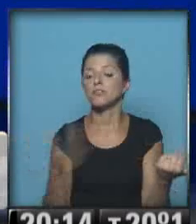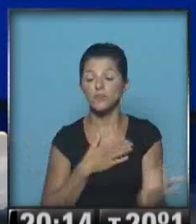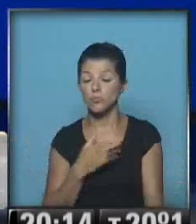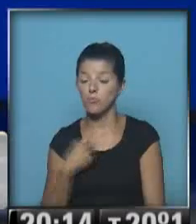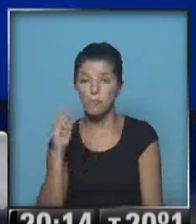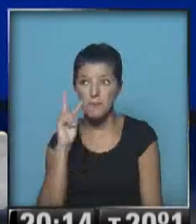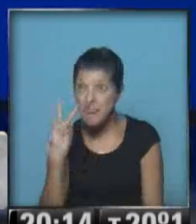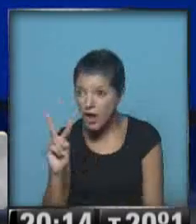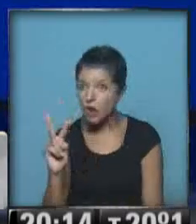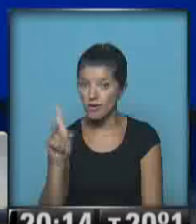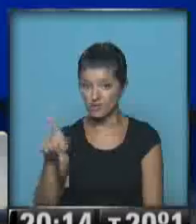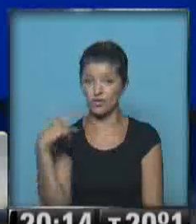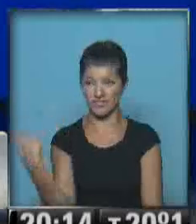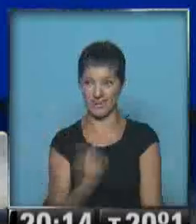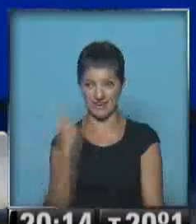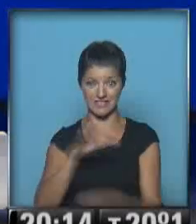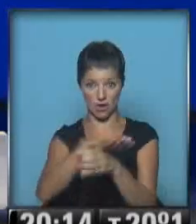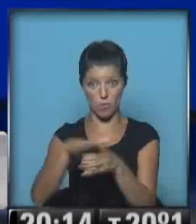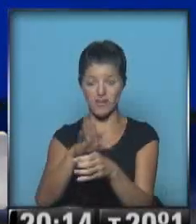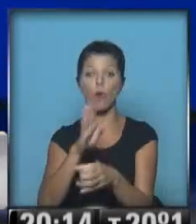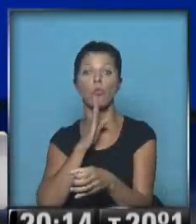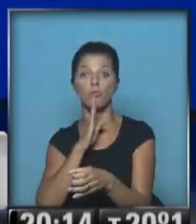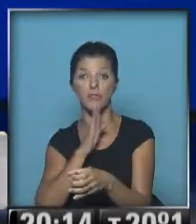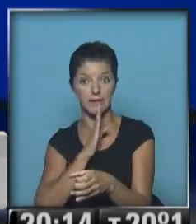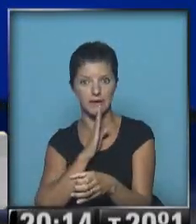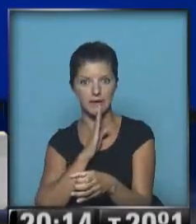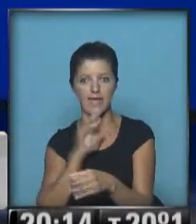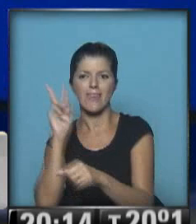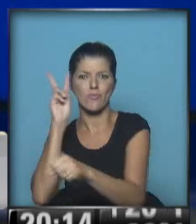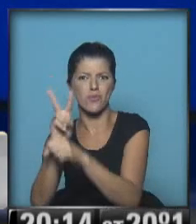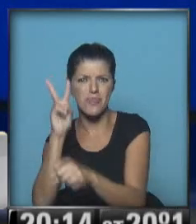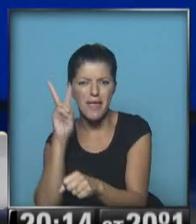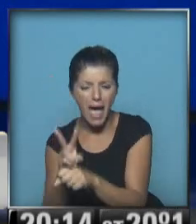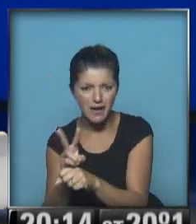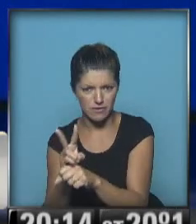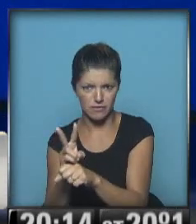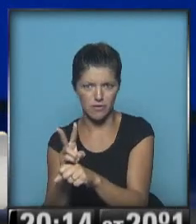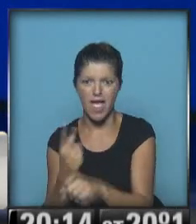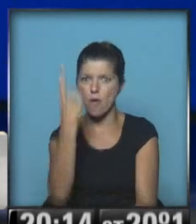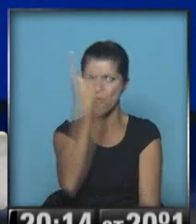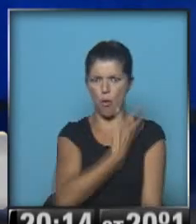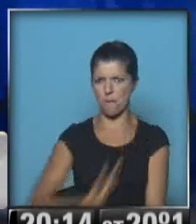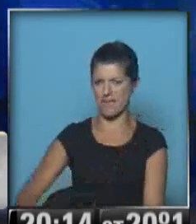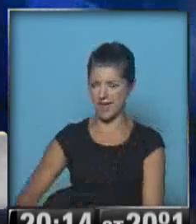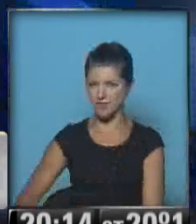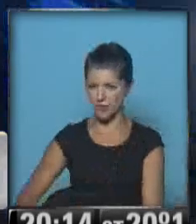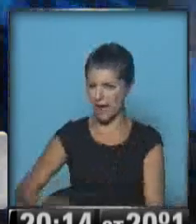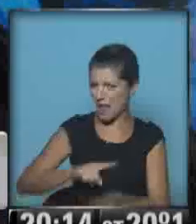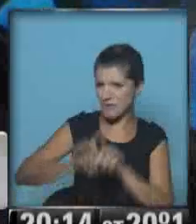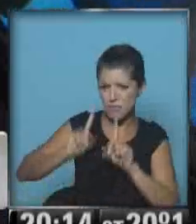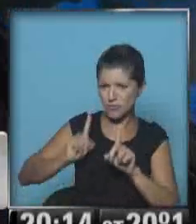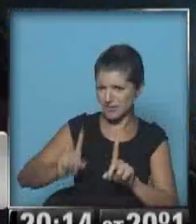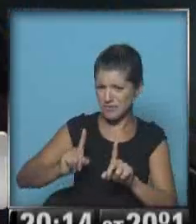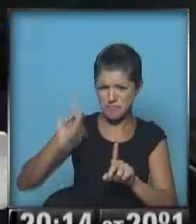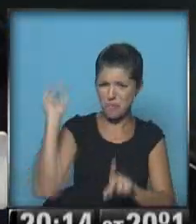ve a esos dirigentes de la colectividad judía defender a un gobierno que en ese momento estaba